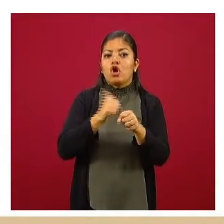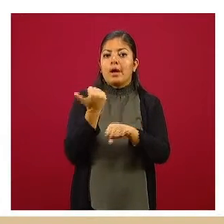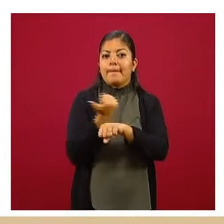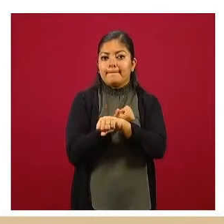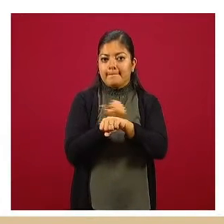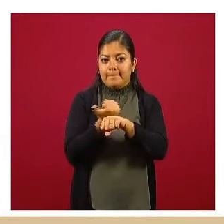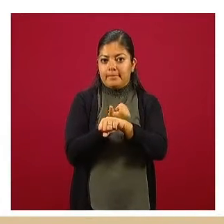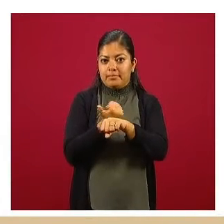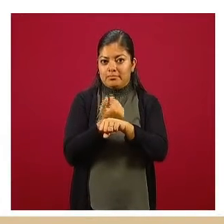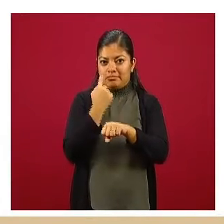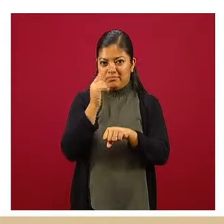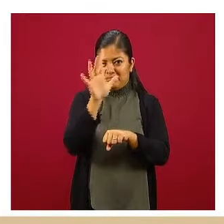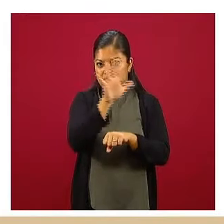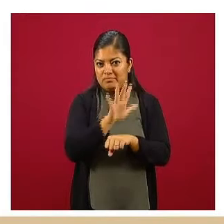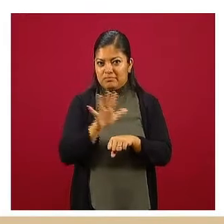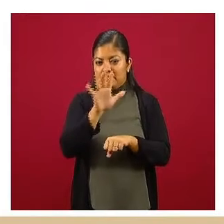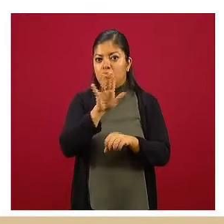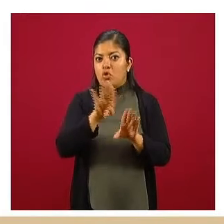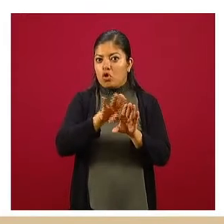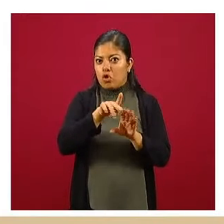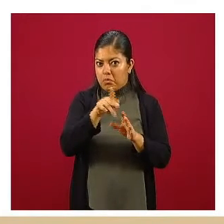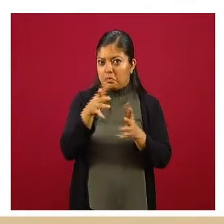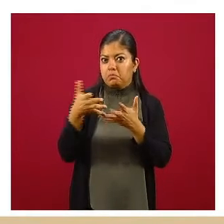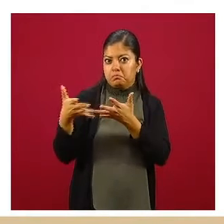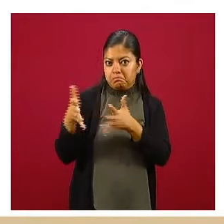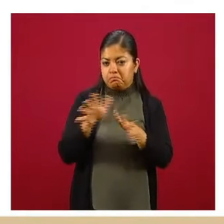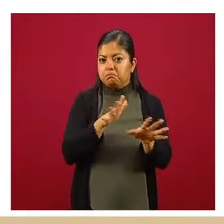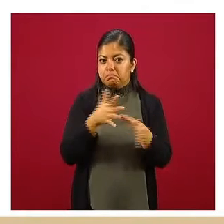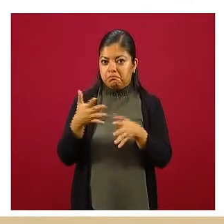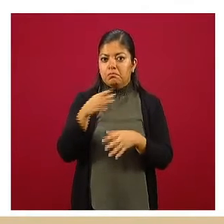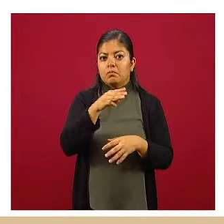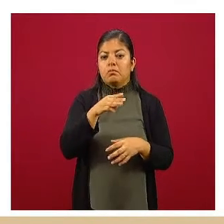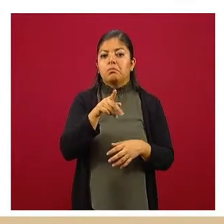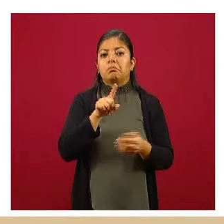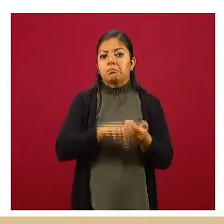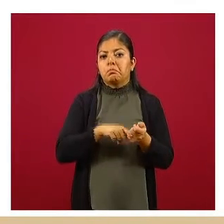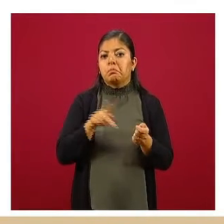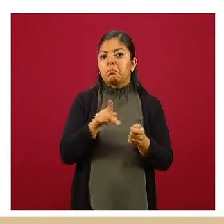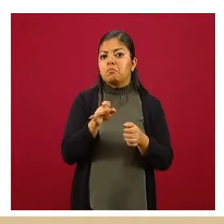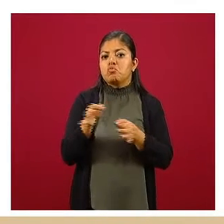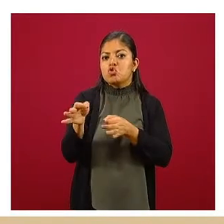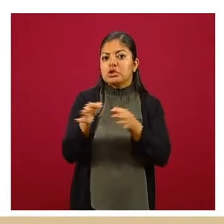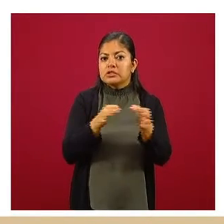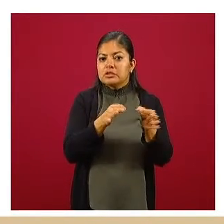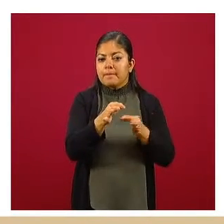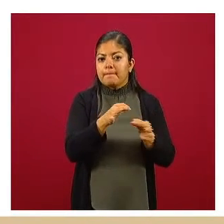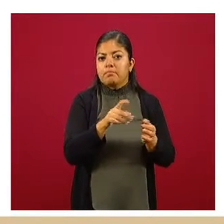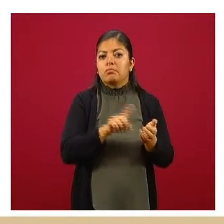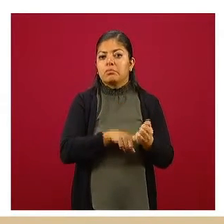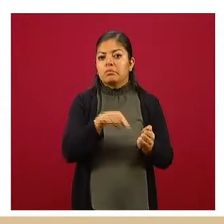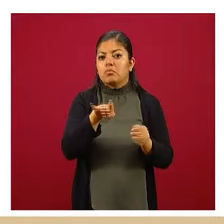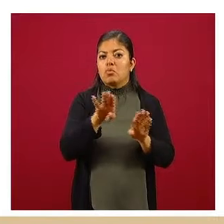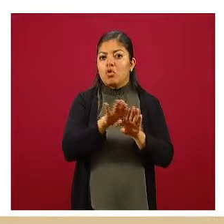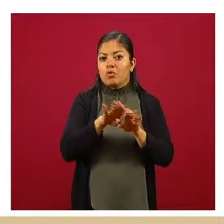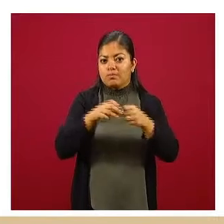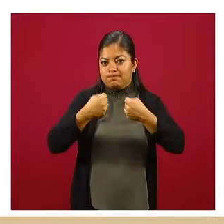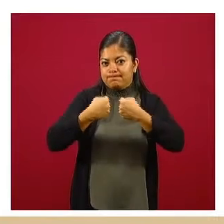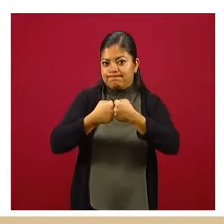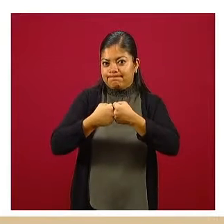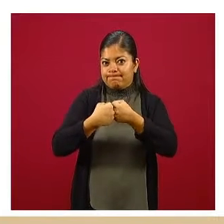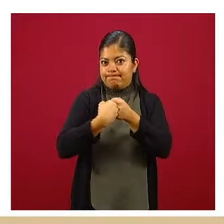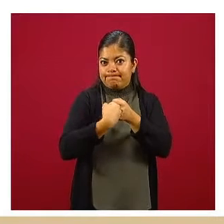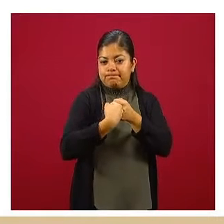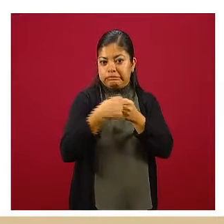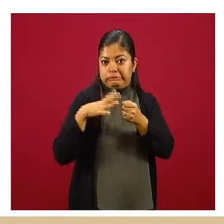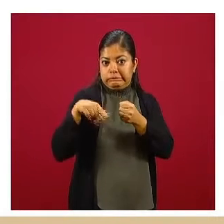es esta zona de amortiguación, son municipios que son vecinos de municipios con